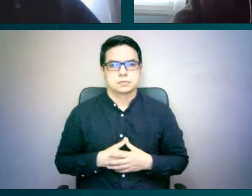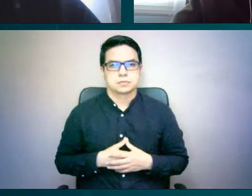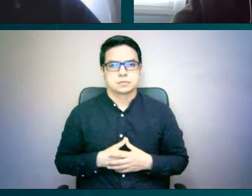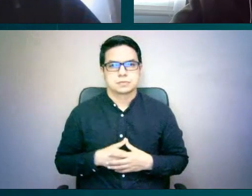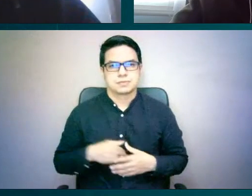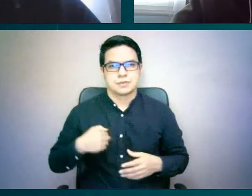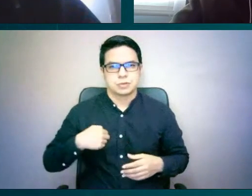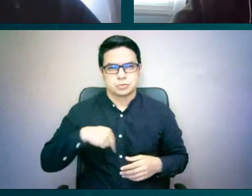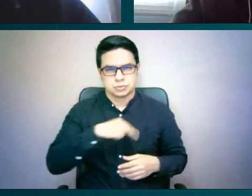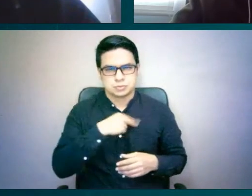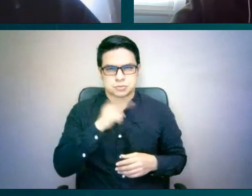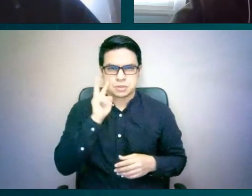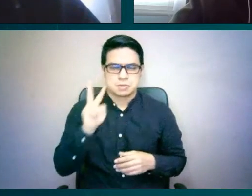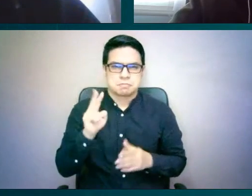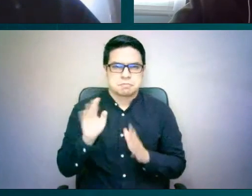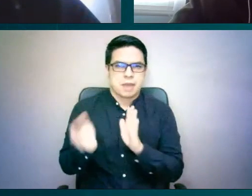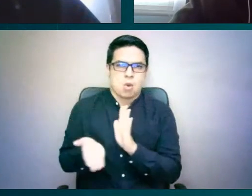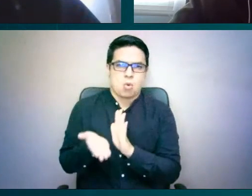que se podrían amortiguar